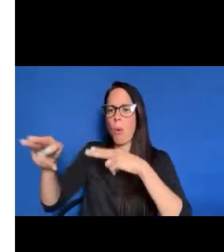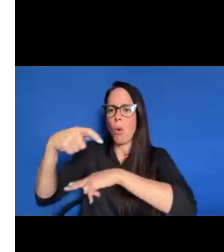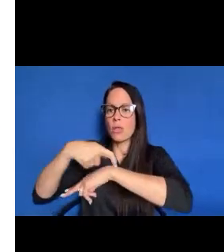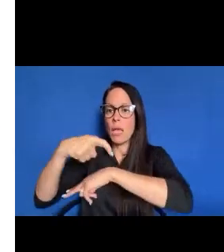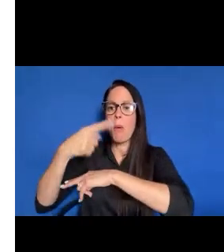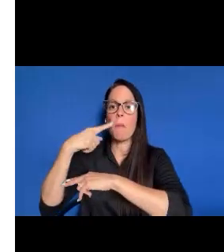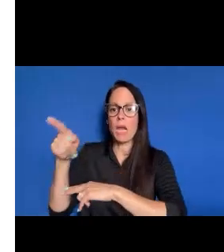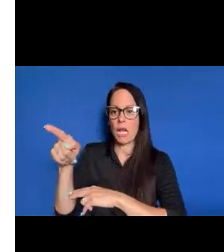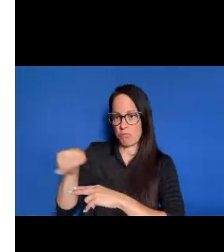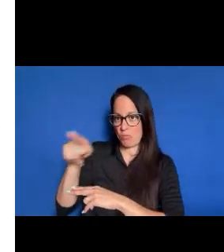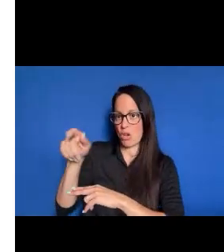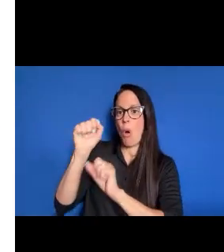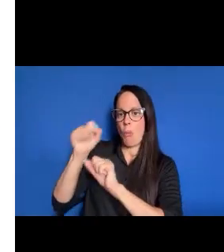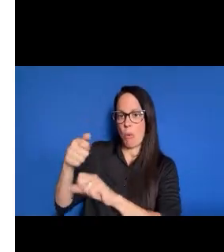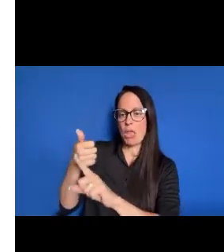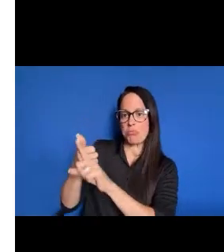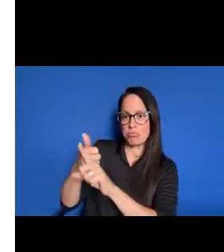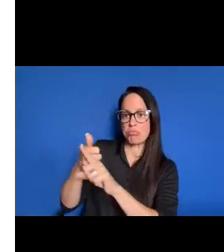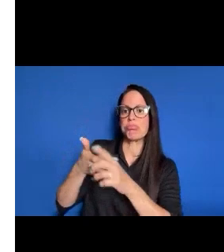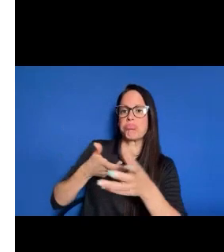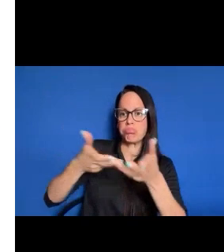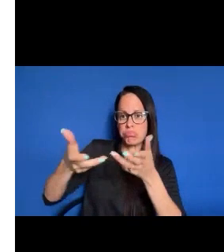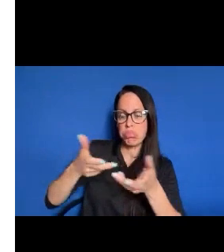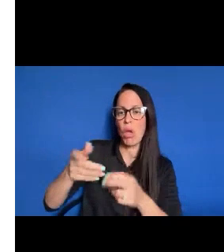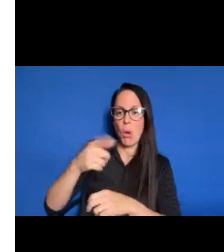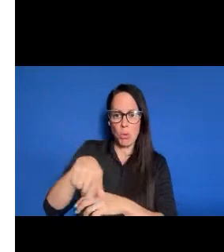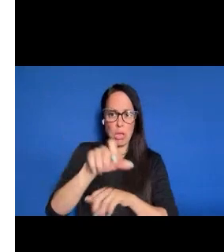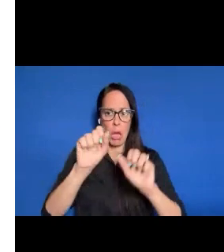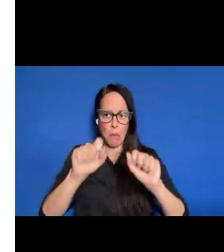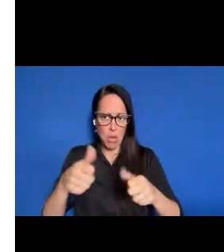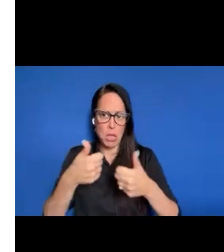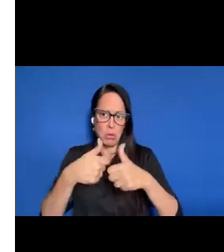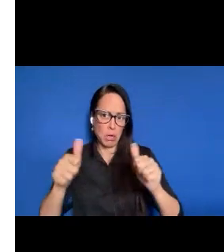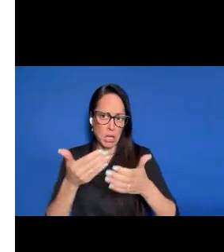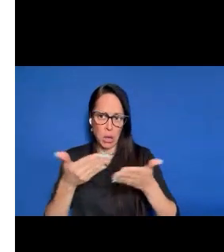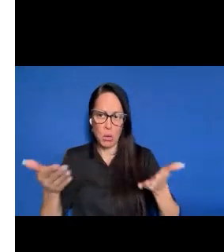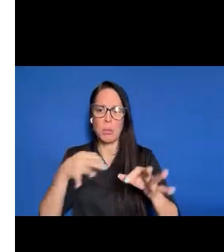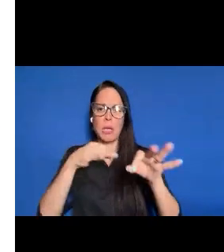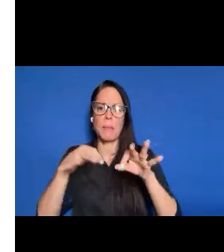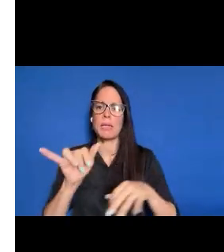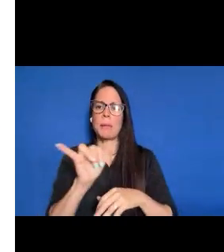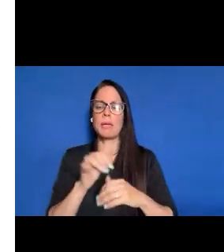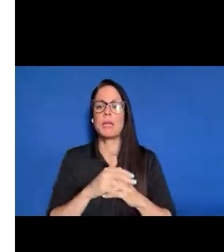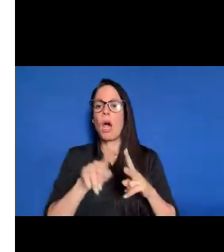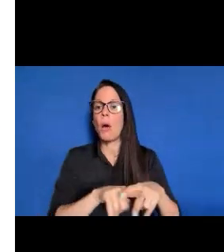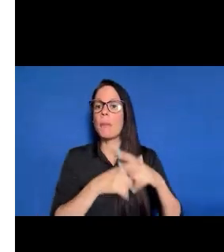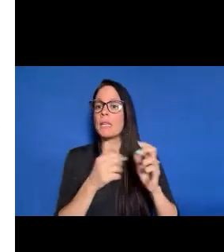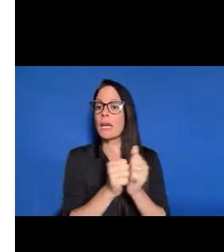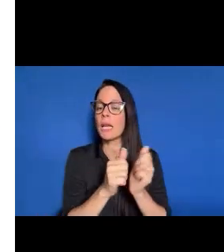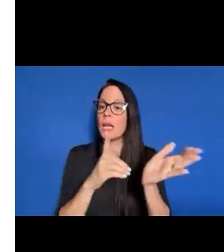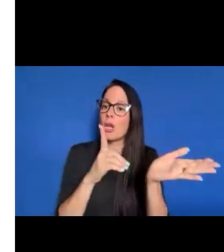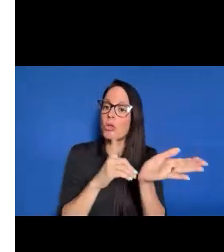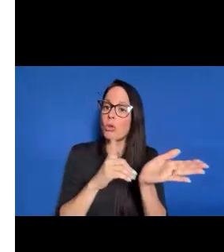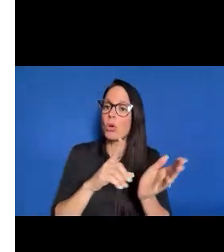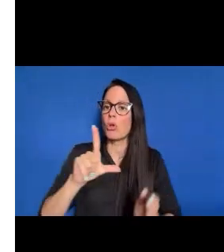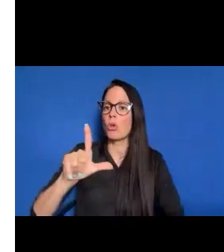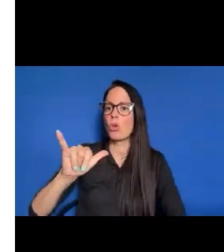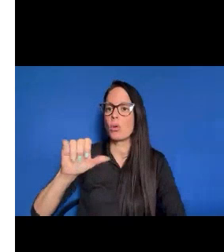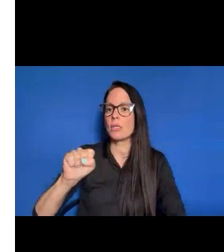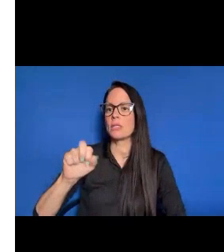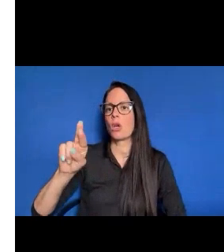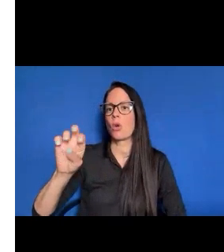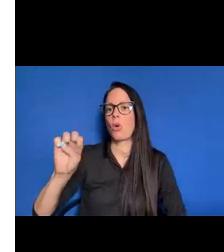y conocerles, ¿verdad? Pueden compartir cualquier dato que ustedes estimen conveniente. Así que me gustaría iniciar con el doctor Luis Román Badenas. Buenas